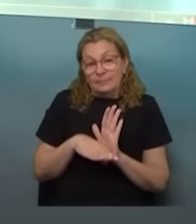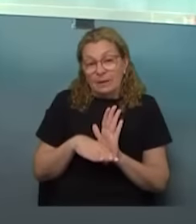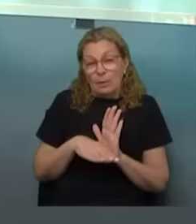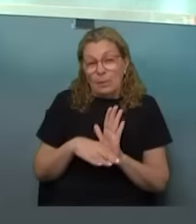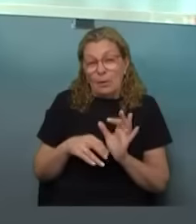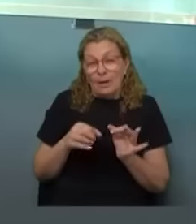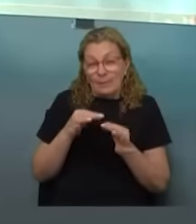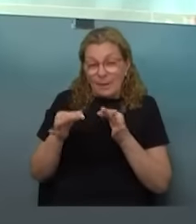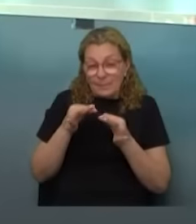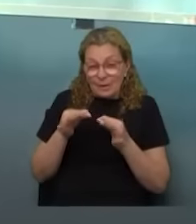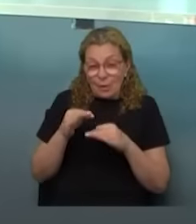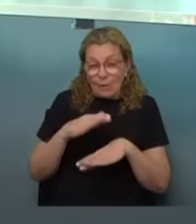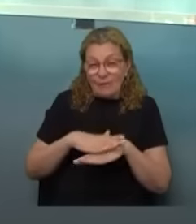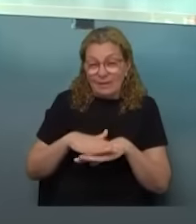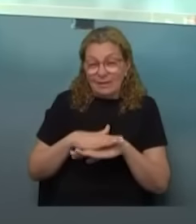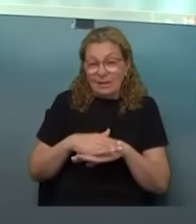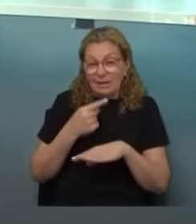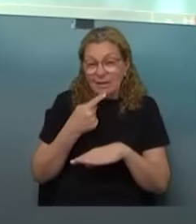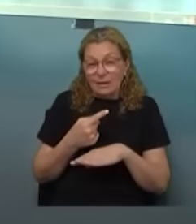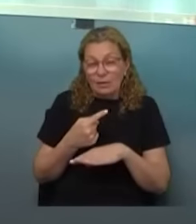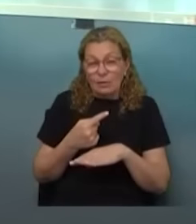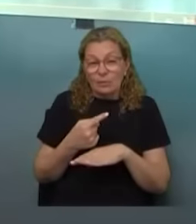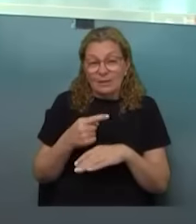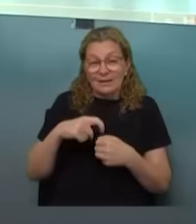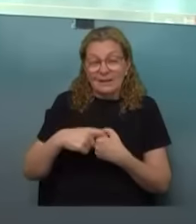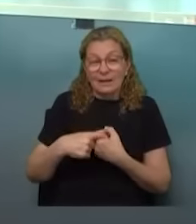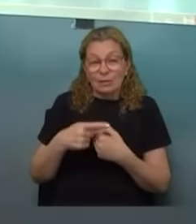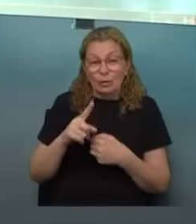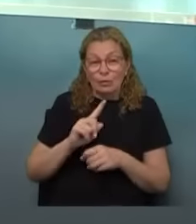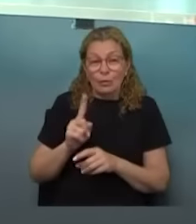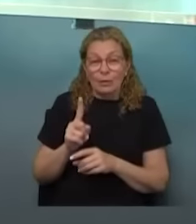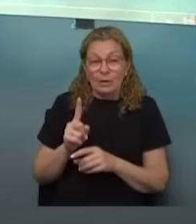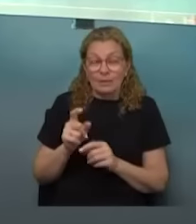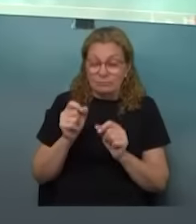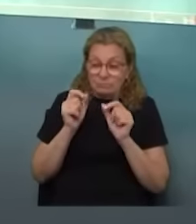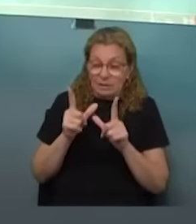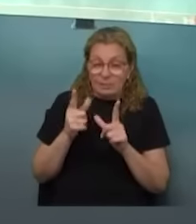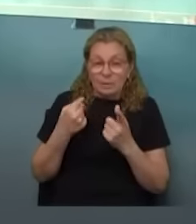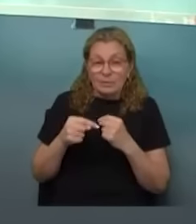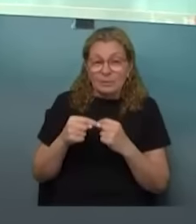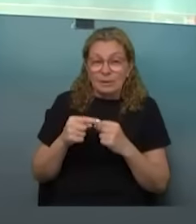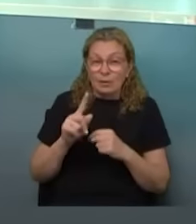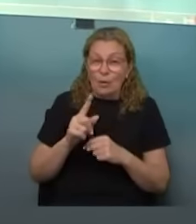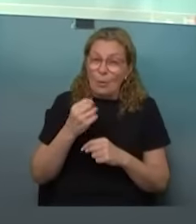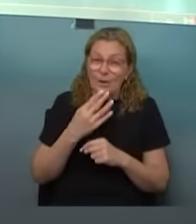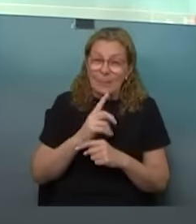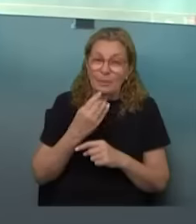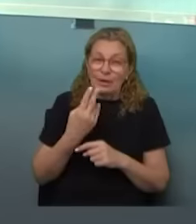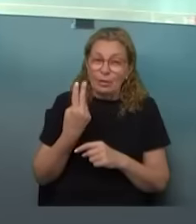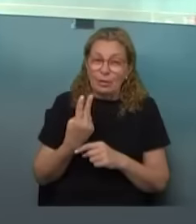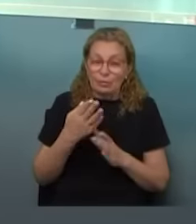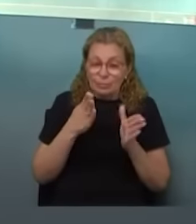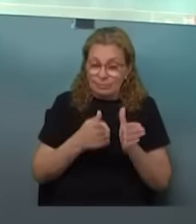argumento según lo que le transmitieron como dirigente sindical que a su criterio no es atendible Y además que es inoportuna porque hay dos